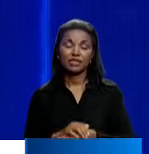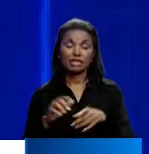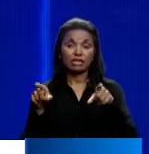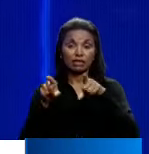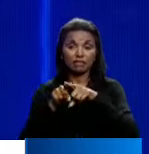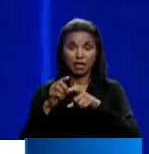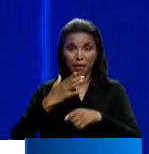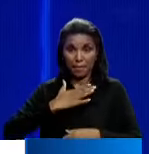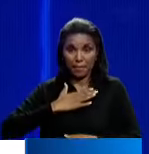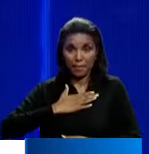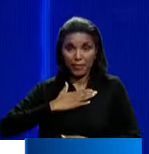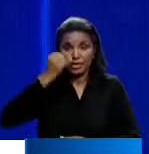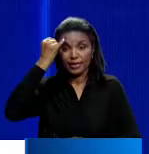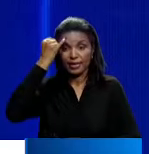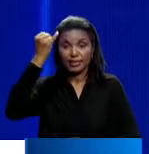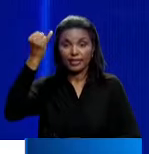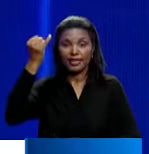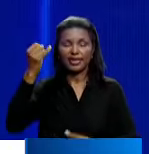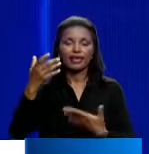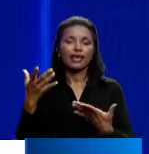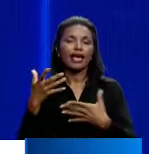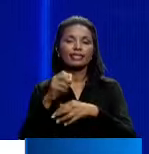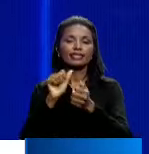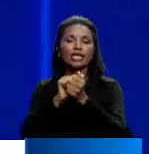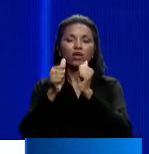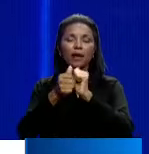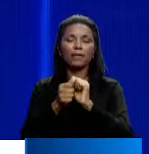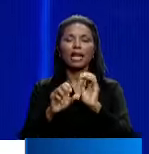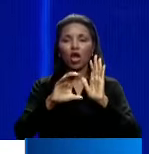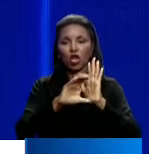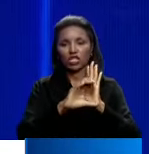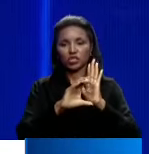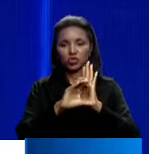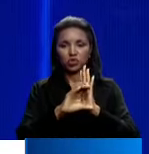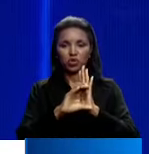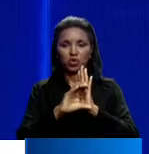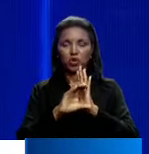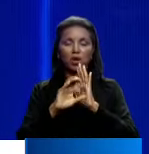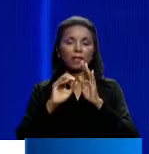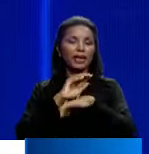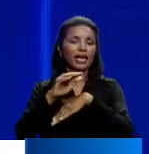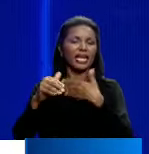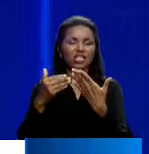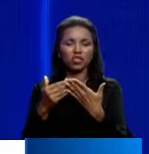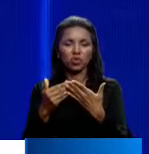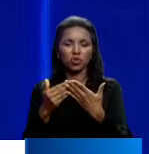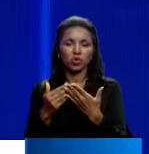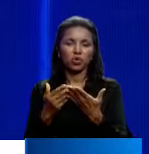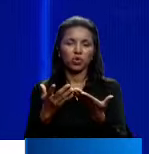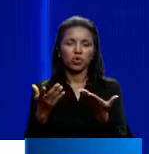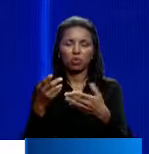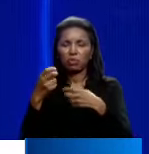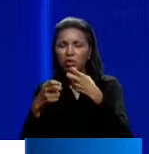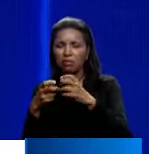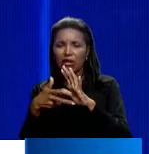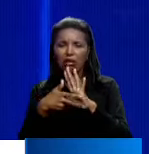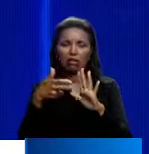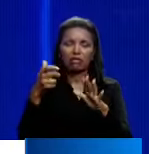Nuestra propuesta constituyente originaria para acabar con el estado